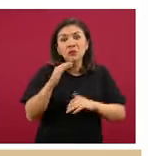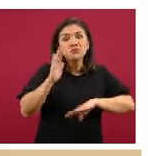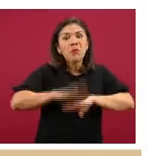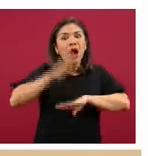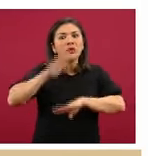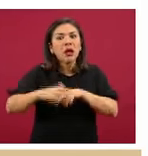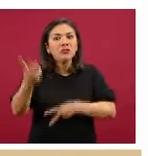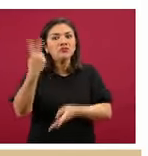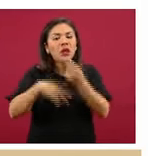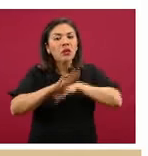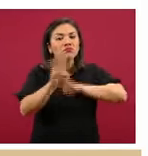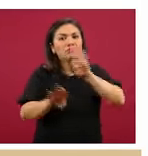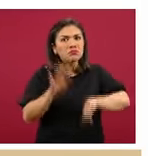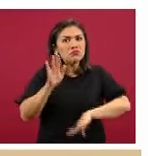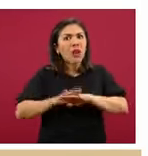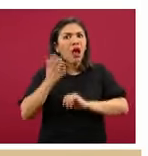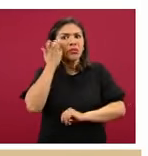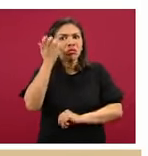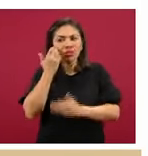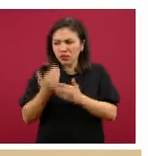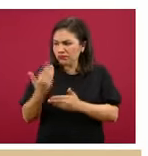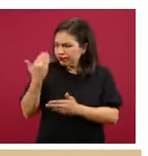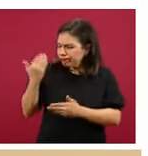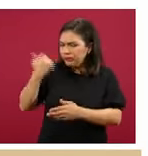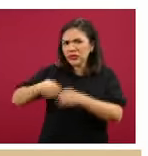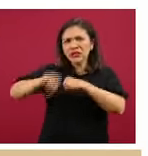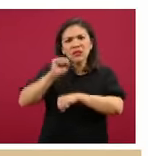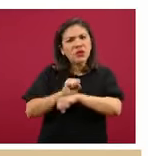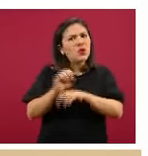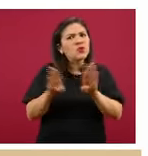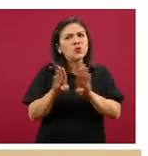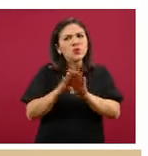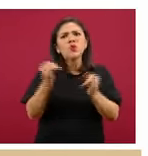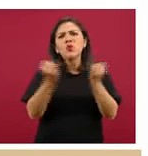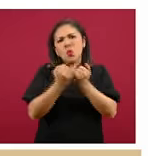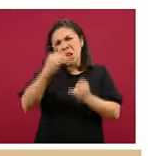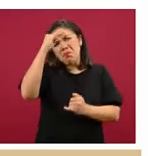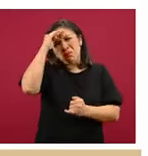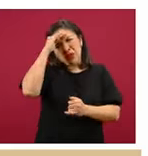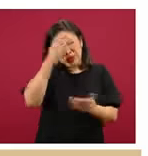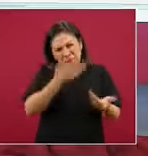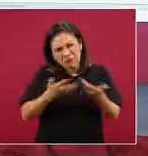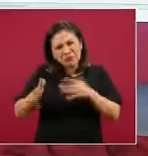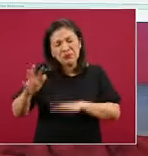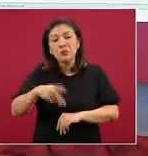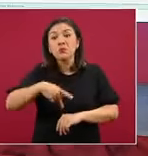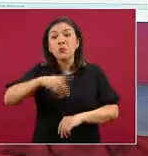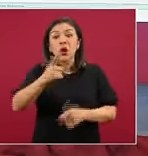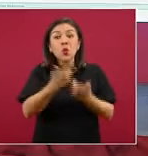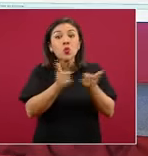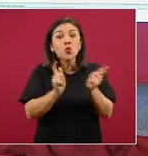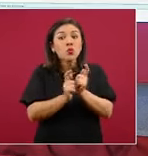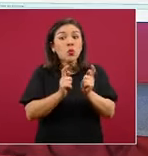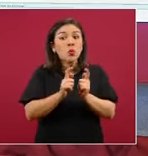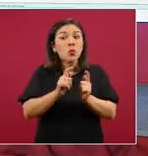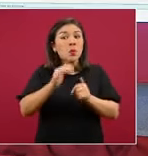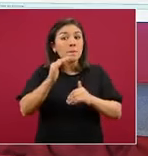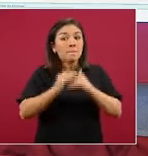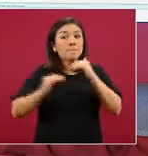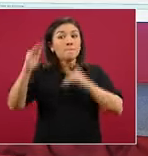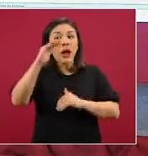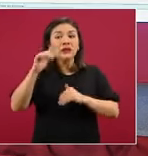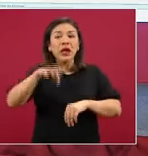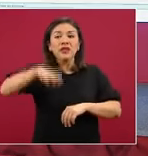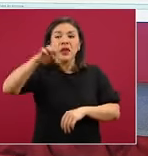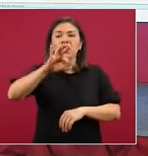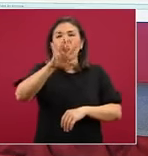mortalidad, digamos que en las últimas semanas está en el mismo nivel de lo esperado, sin embargo en los grupos mayores, de